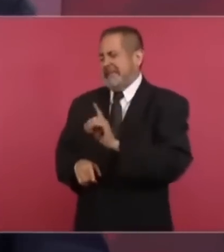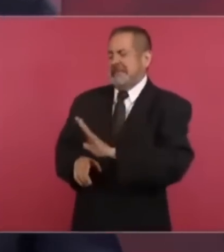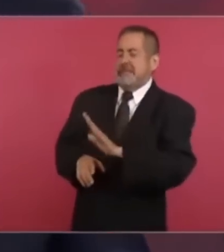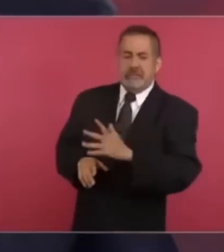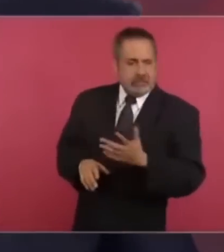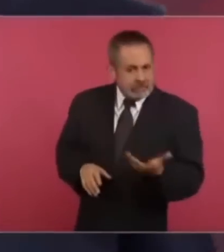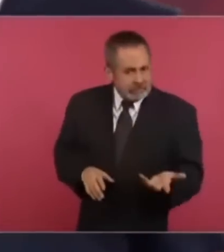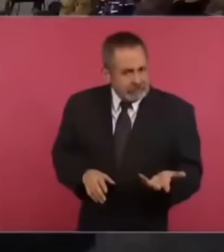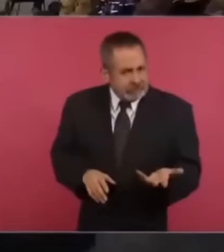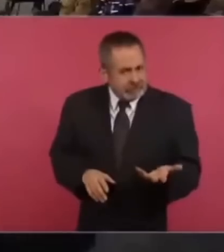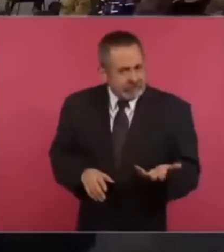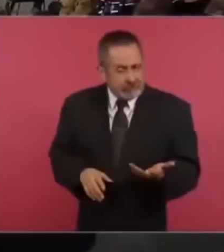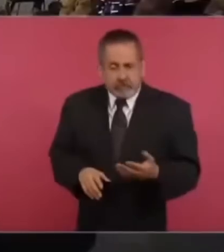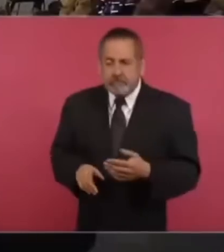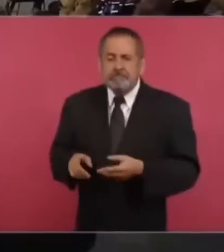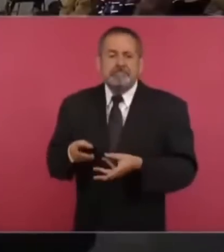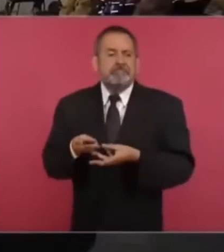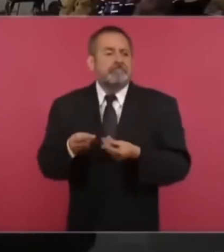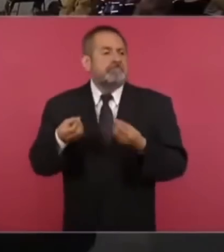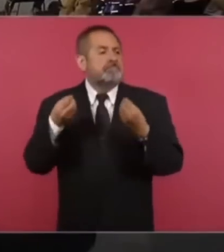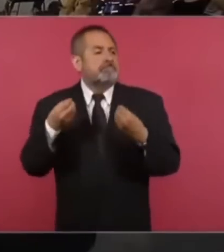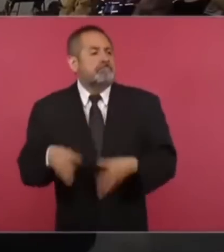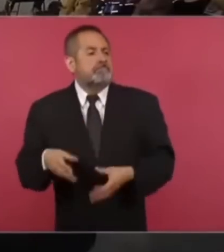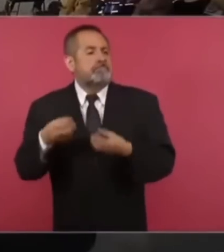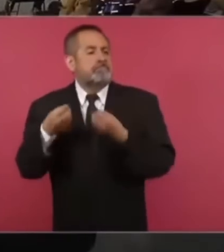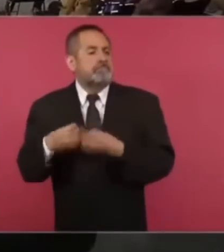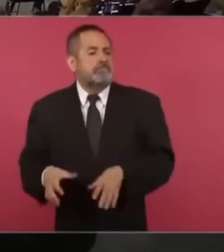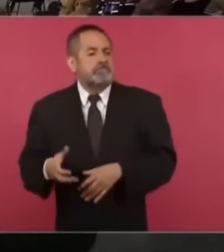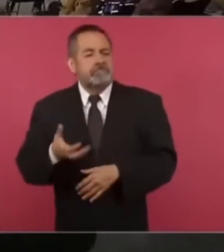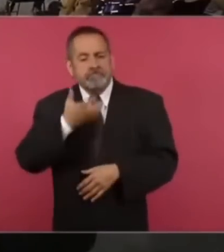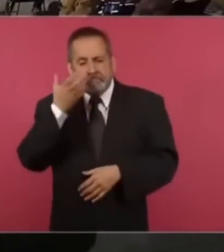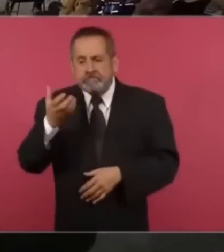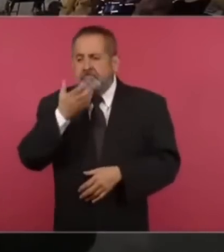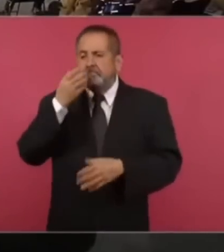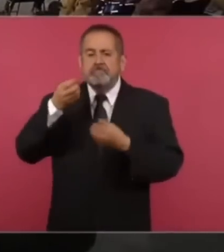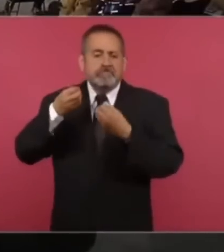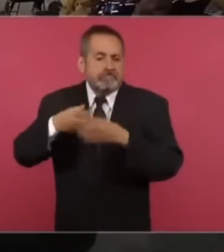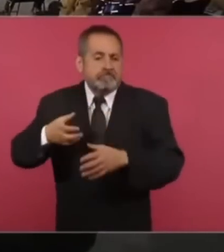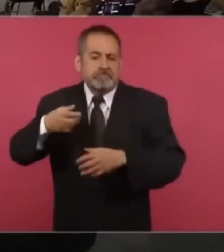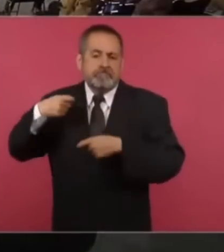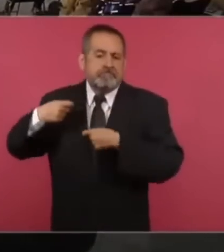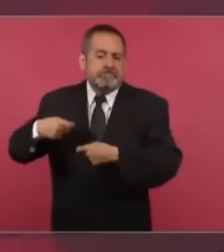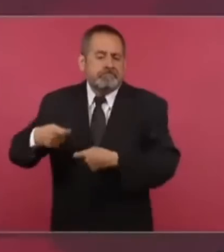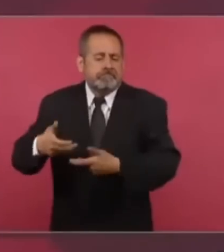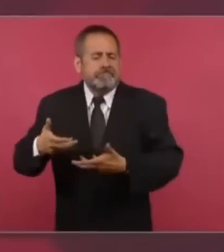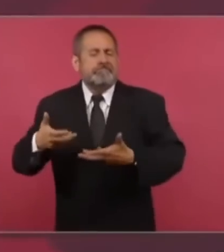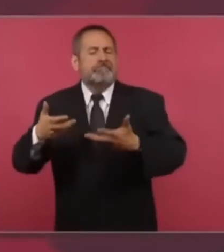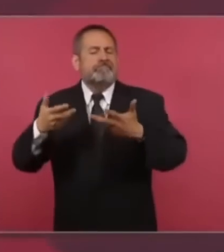Y se empezaron a perder costumbres, tradiciones.